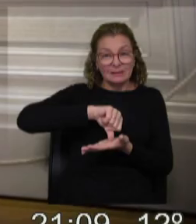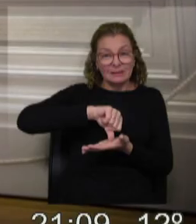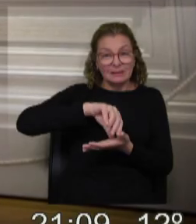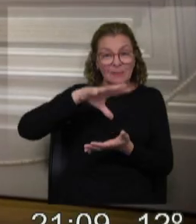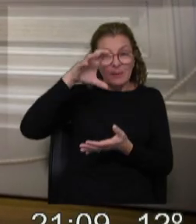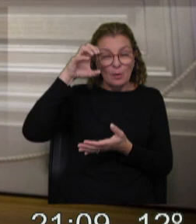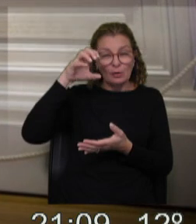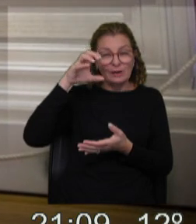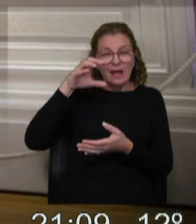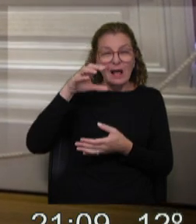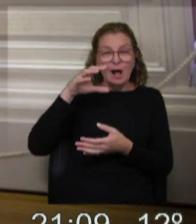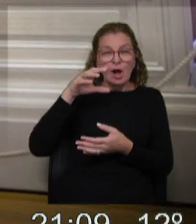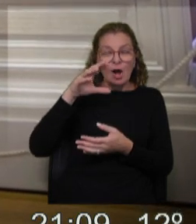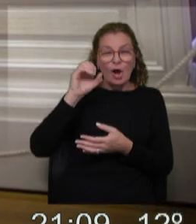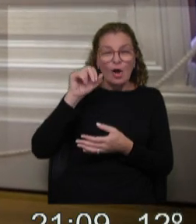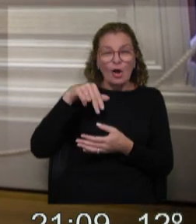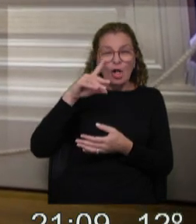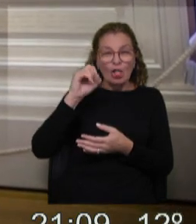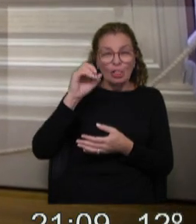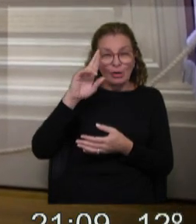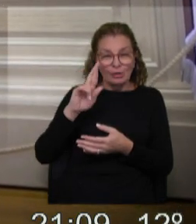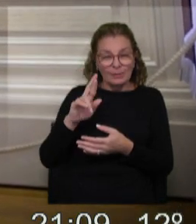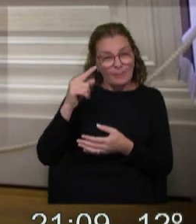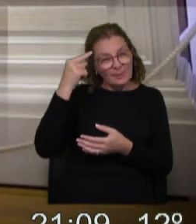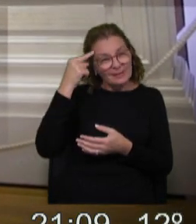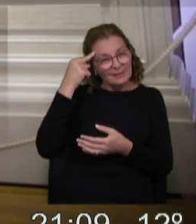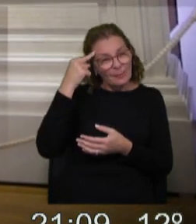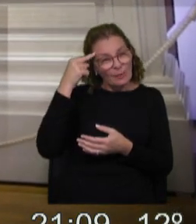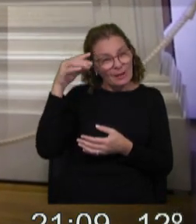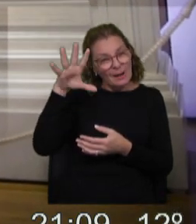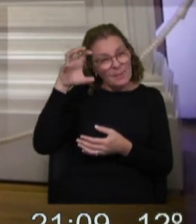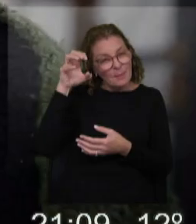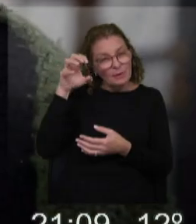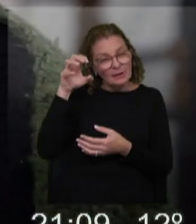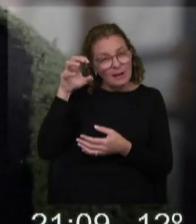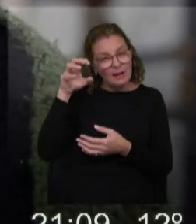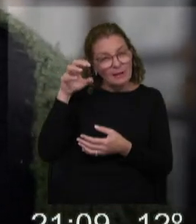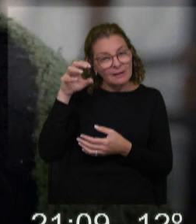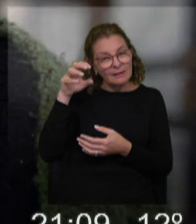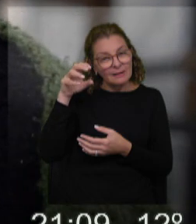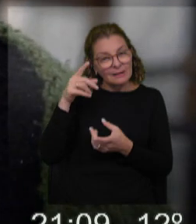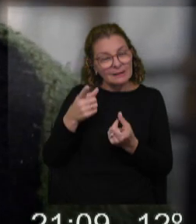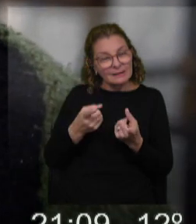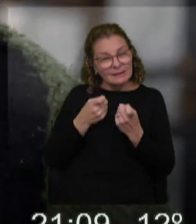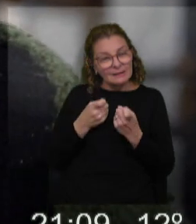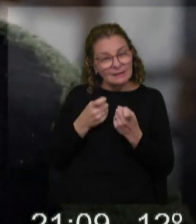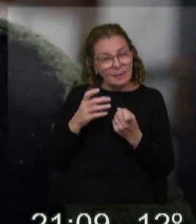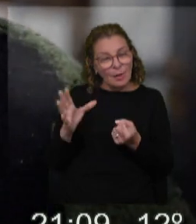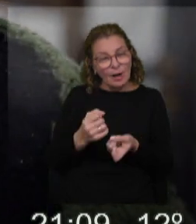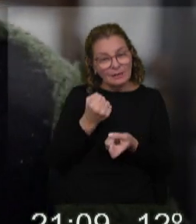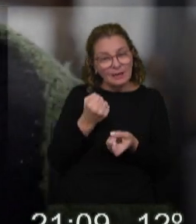cóndor. Nosotros pensamos que la memoria es una cosa que necesitamos